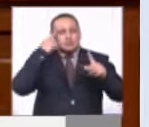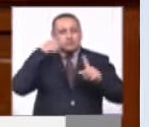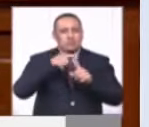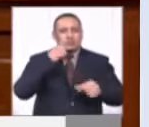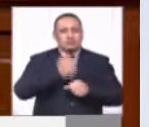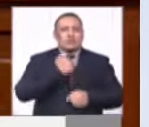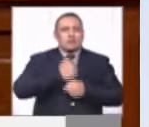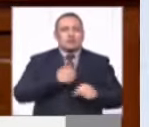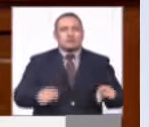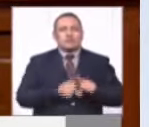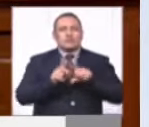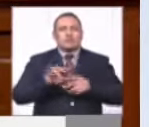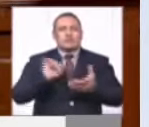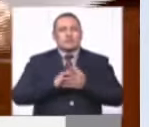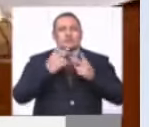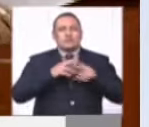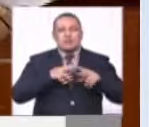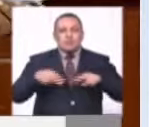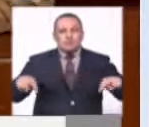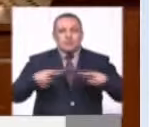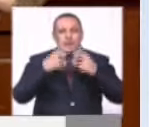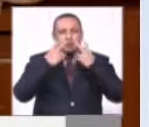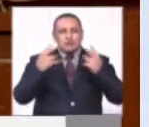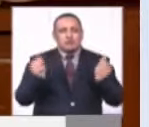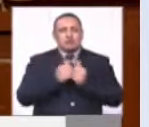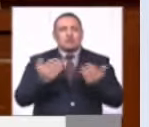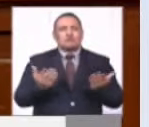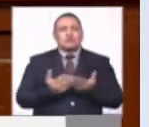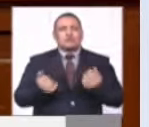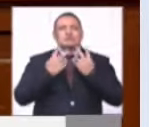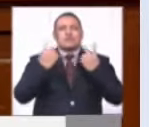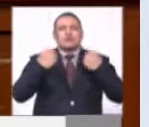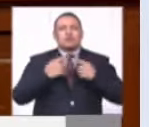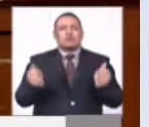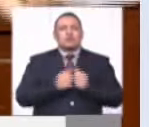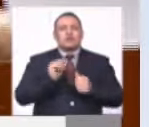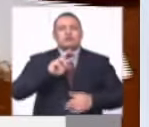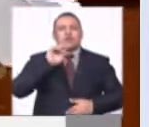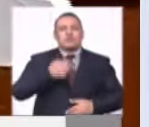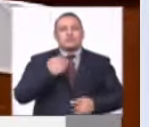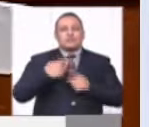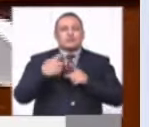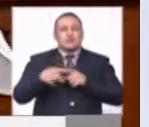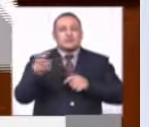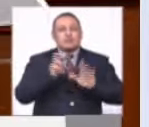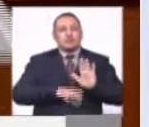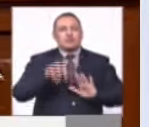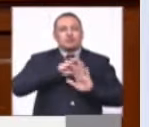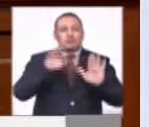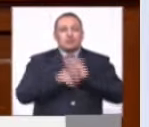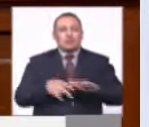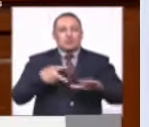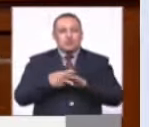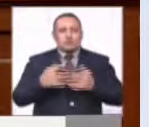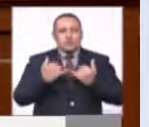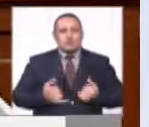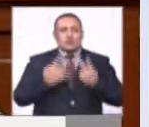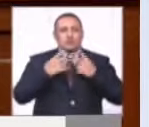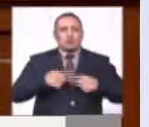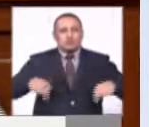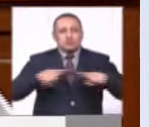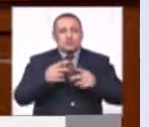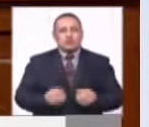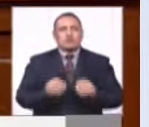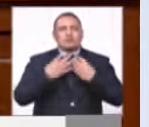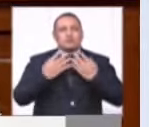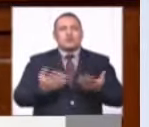estrategia. Una estrategia de mapeo, presidente, en donde de los más de 2,000 proyectos paralizados actualmente, ustedes nos tienen que